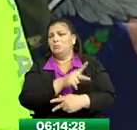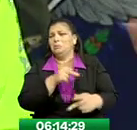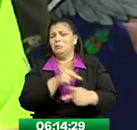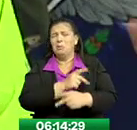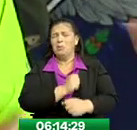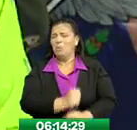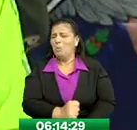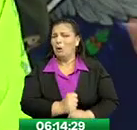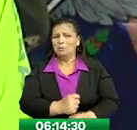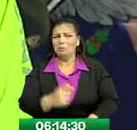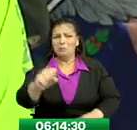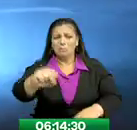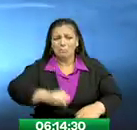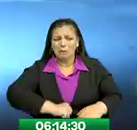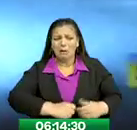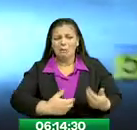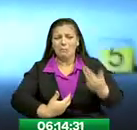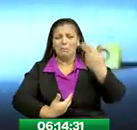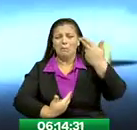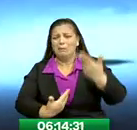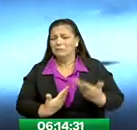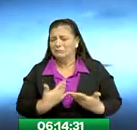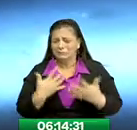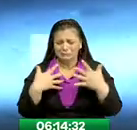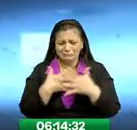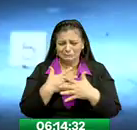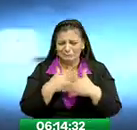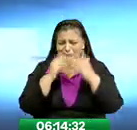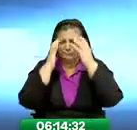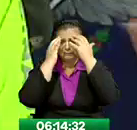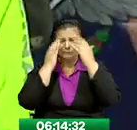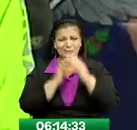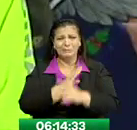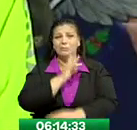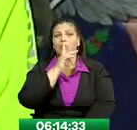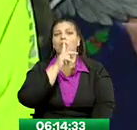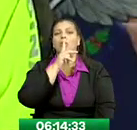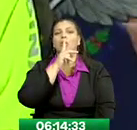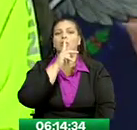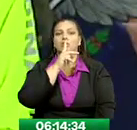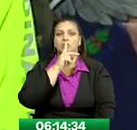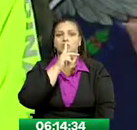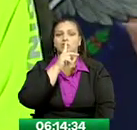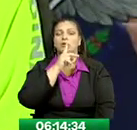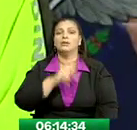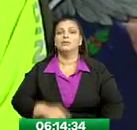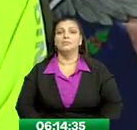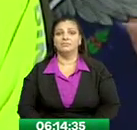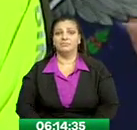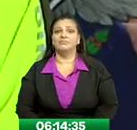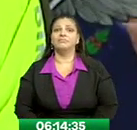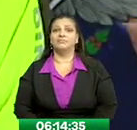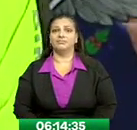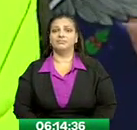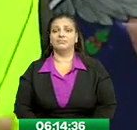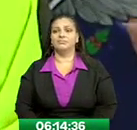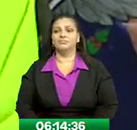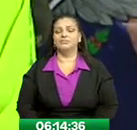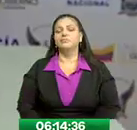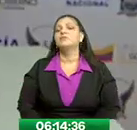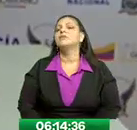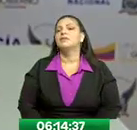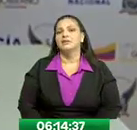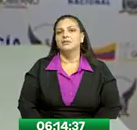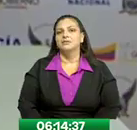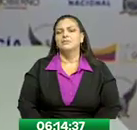los 13, 2 son en este año. El temor a la represalia hace que no haya permitido que se genere una denuncia en fiscalía.